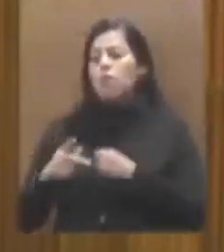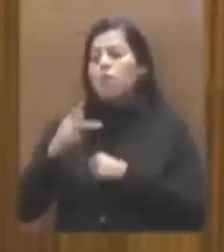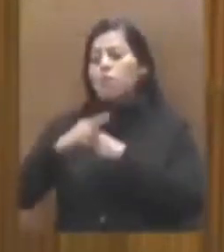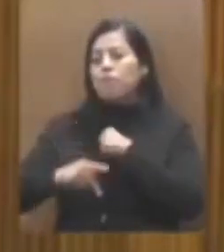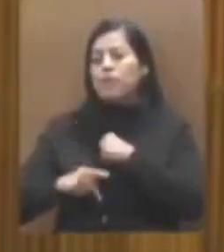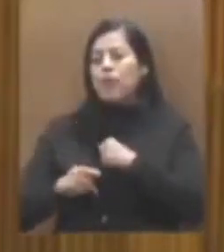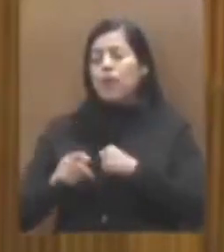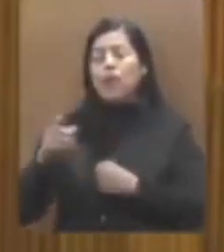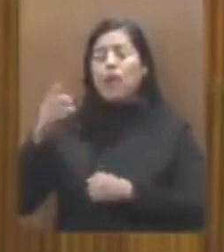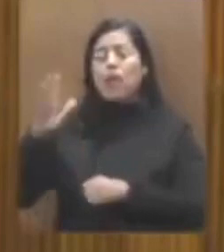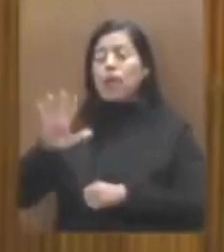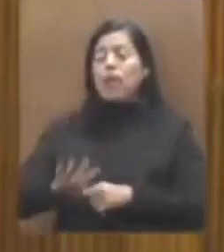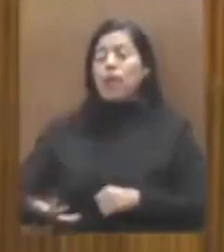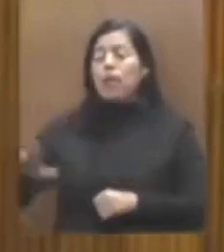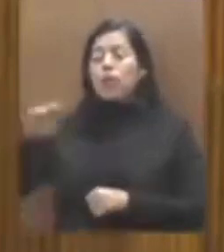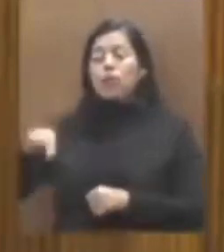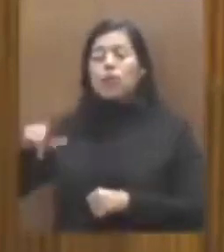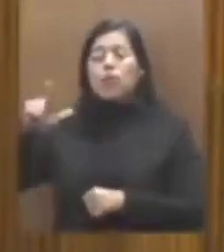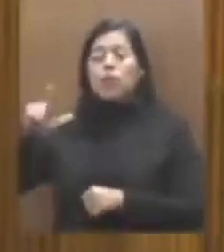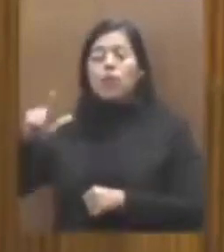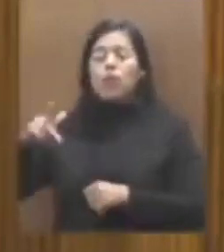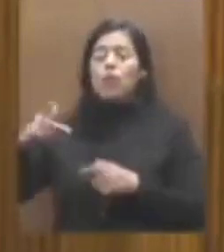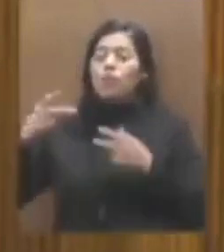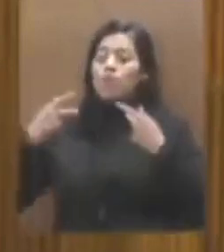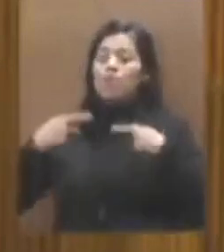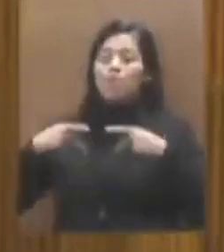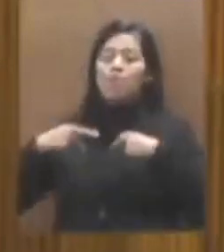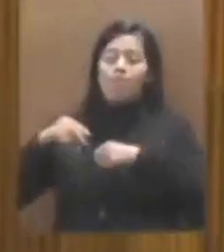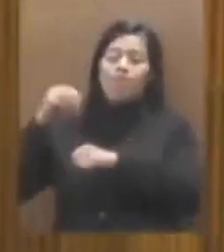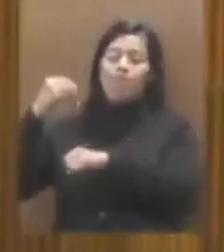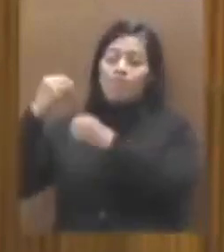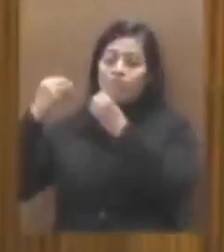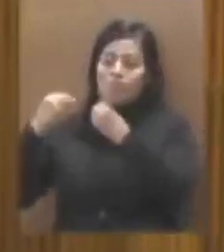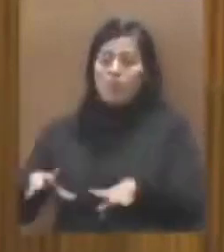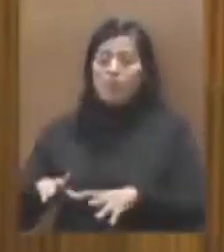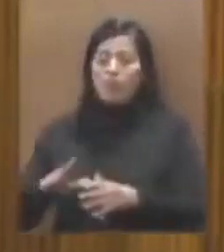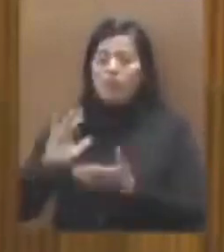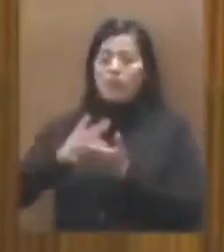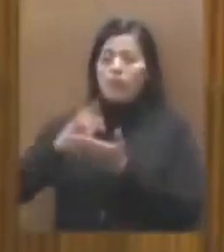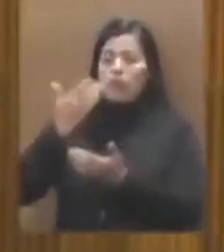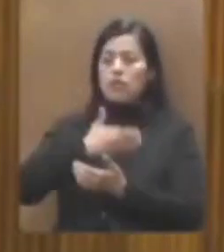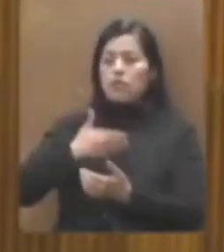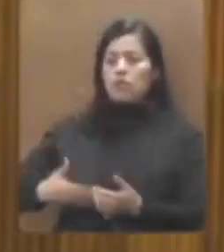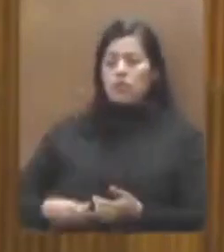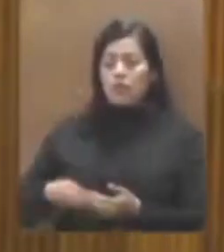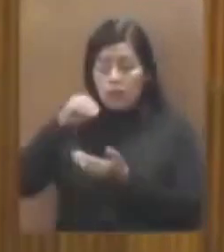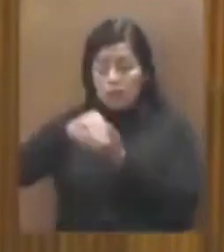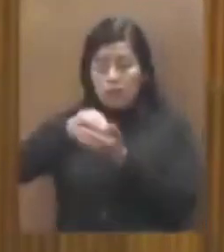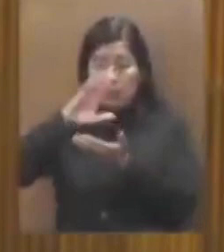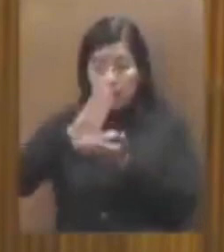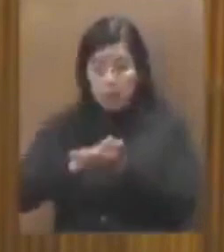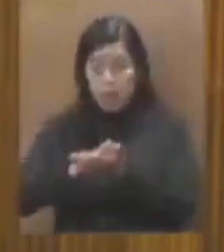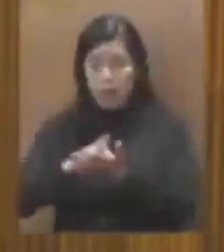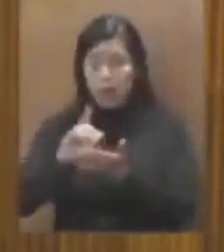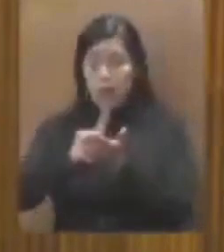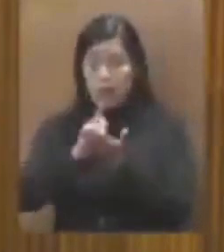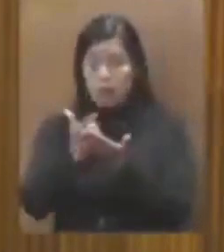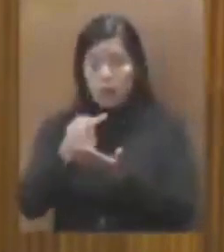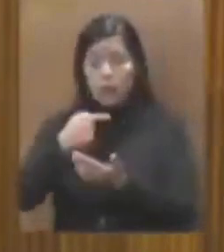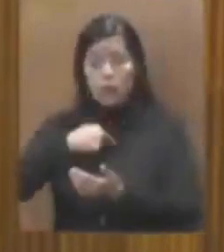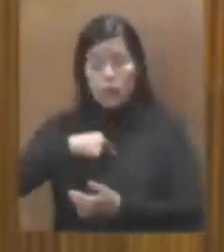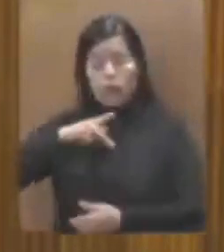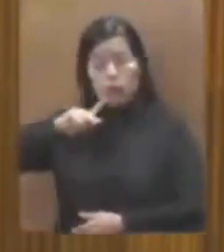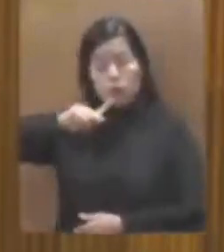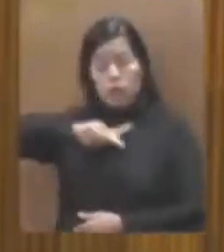es el pueblo de Nuevo León Gracias presidente y de nueva cuenta reconfirmar pedir que quede constancia el libro de actas que bajo